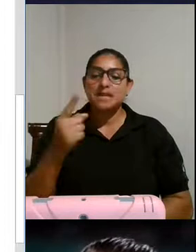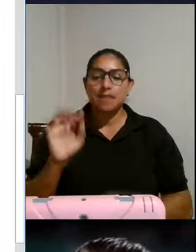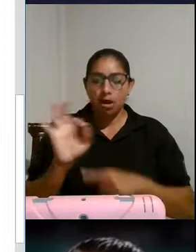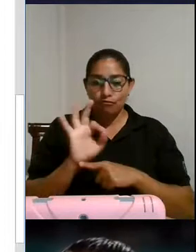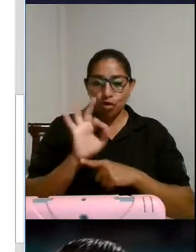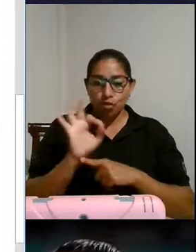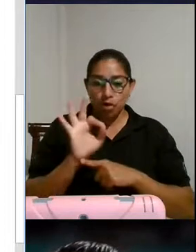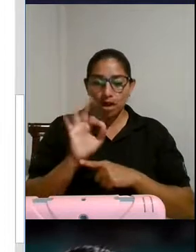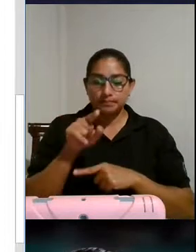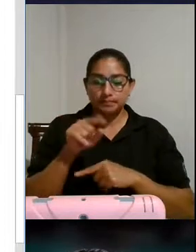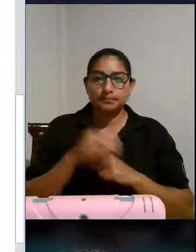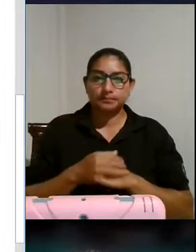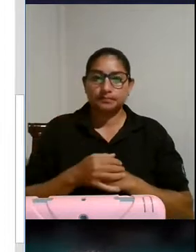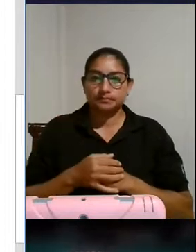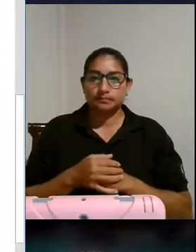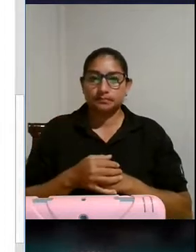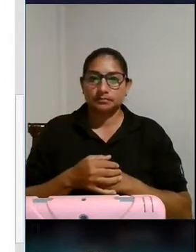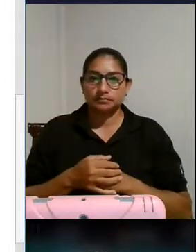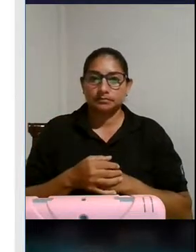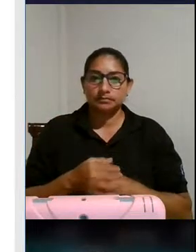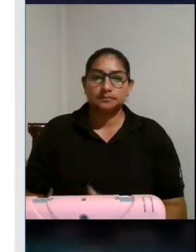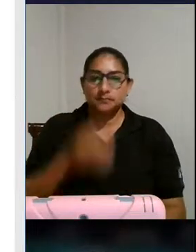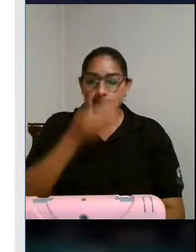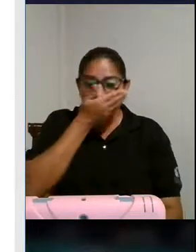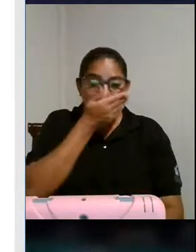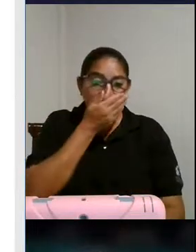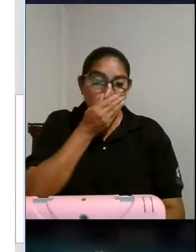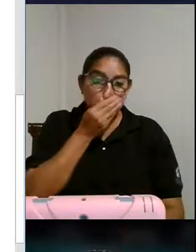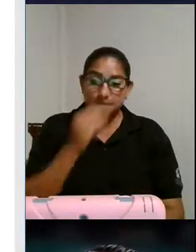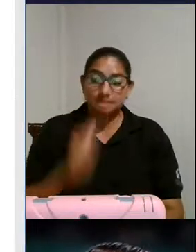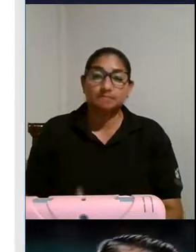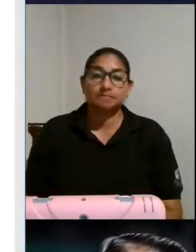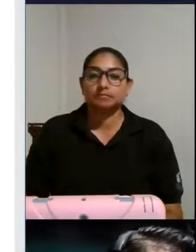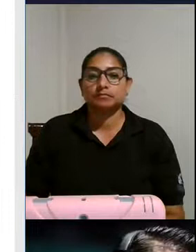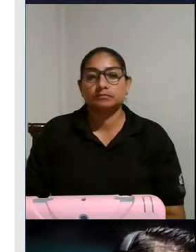Ay, no puse el texto matemático. Voy a poner La de a.